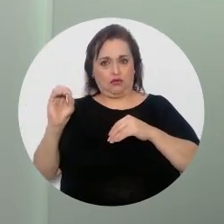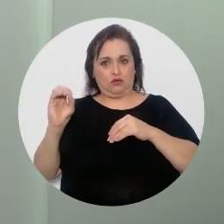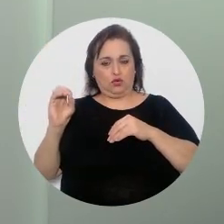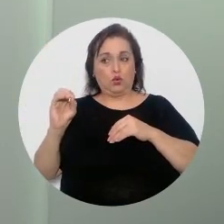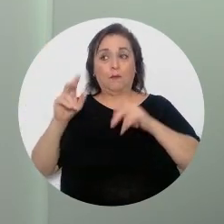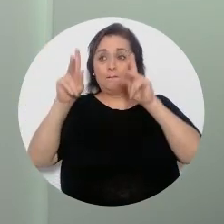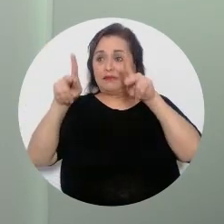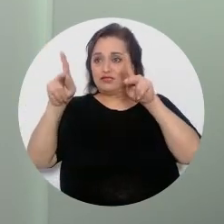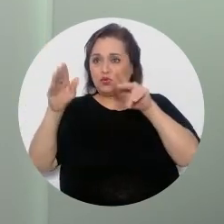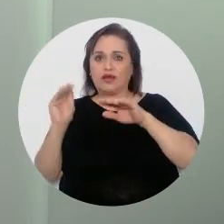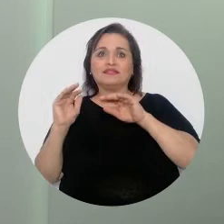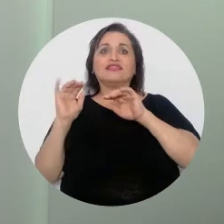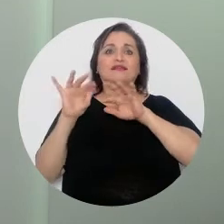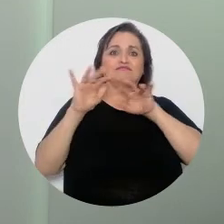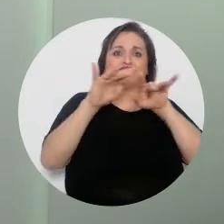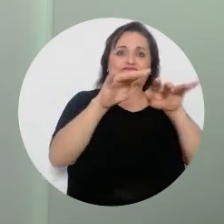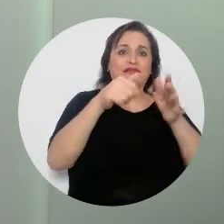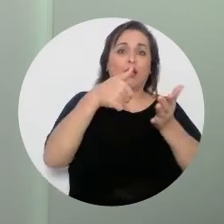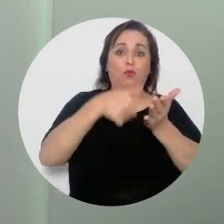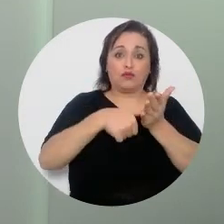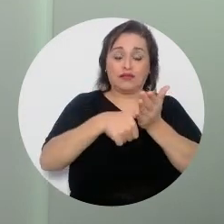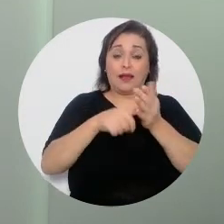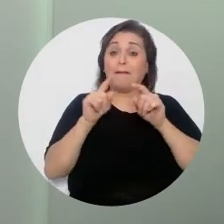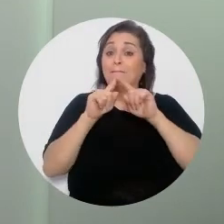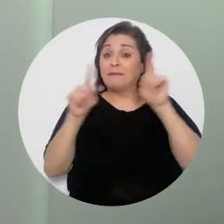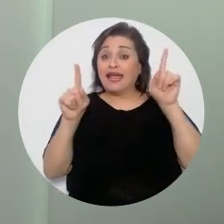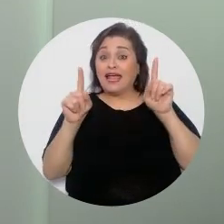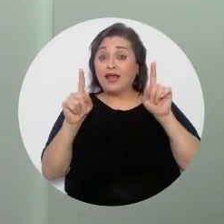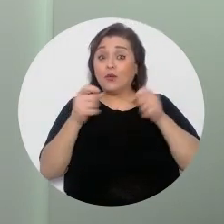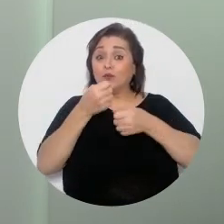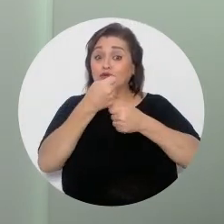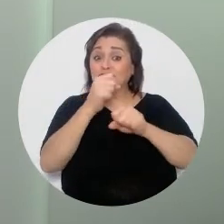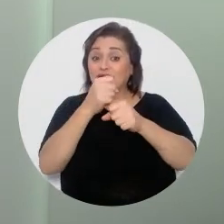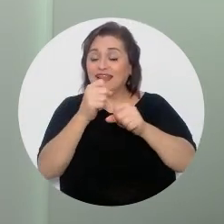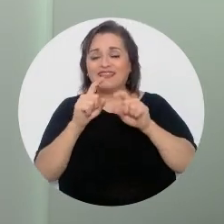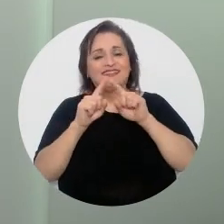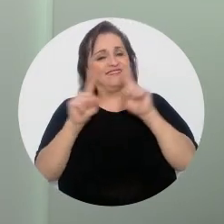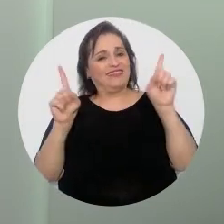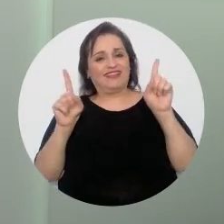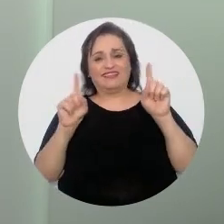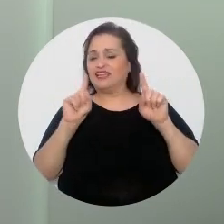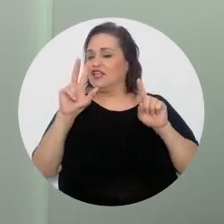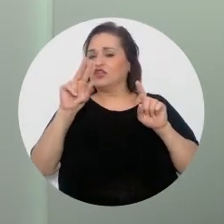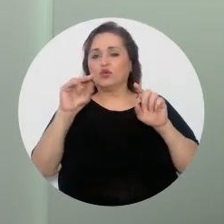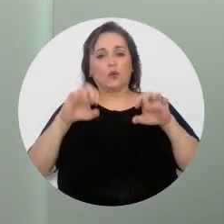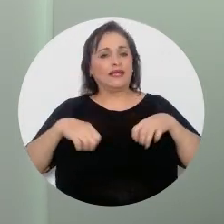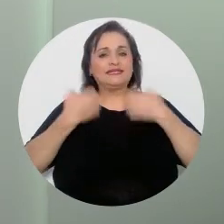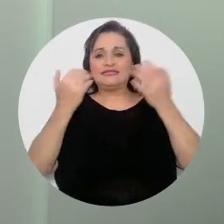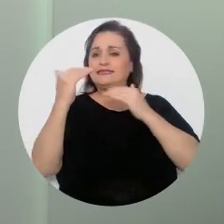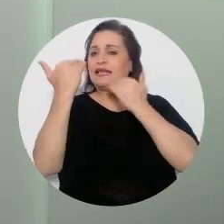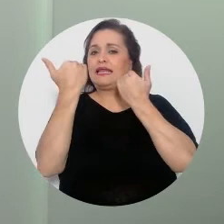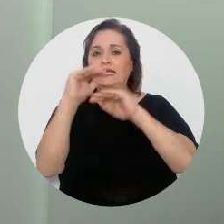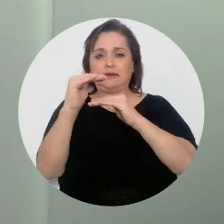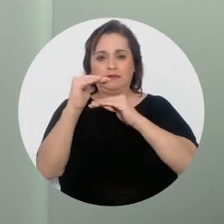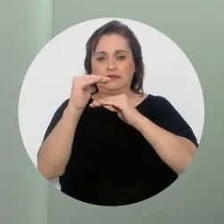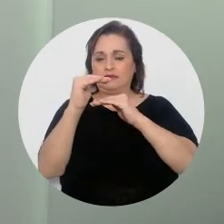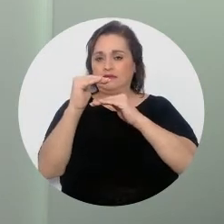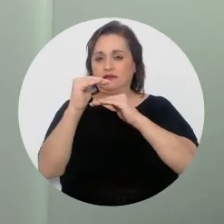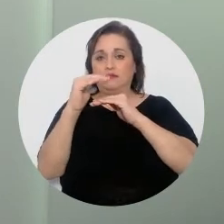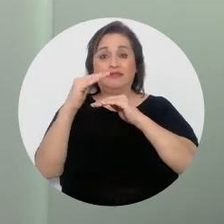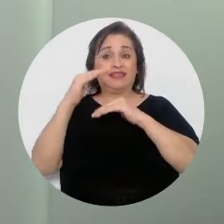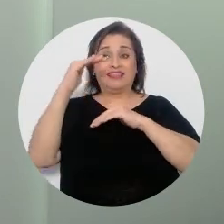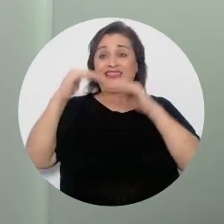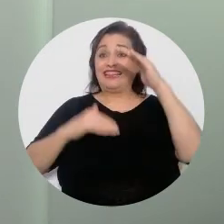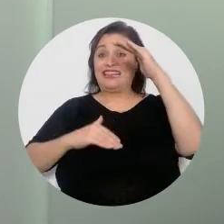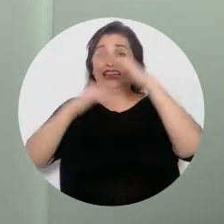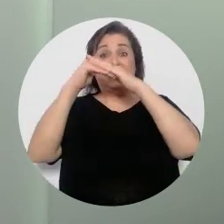40% de los electores que fueron a votar. Pero en este caso, no existe un límite